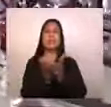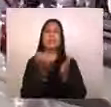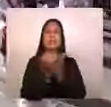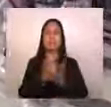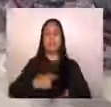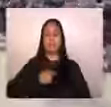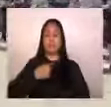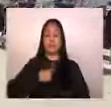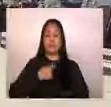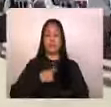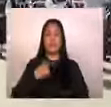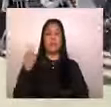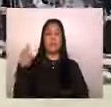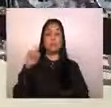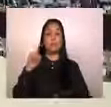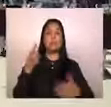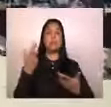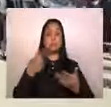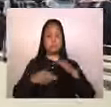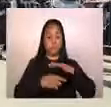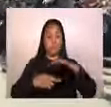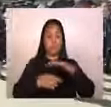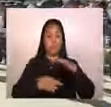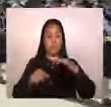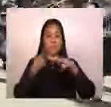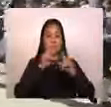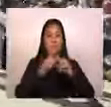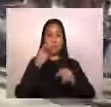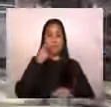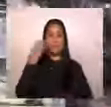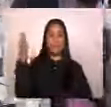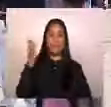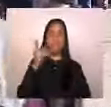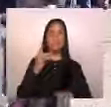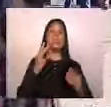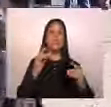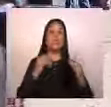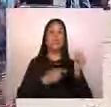Párvulos, doctor Alfredo Carrillo Ramírez.